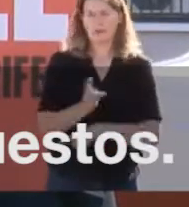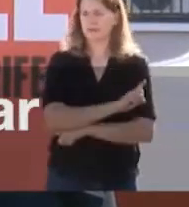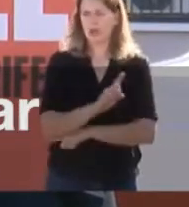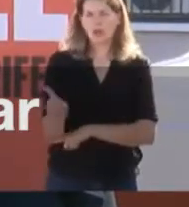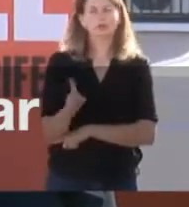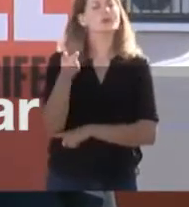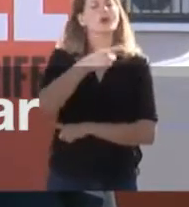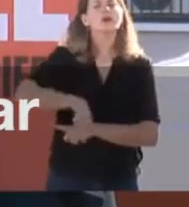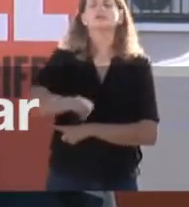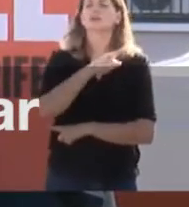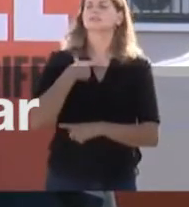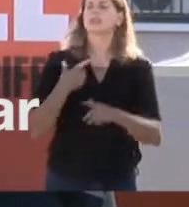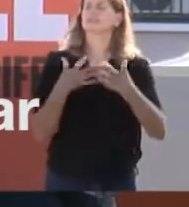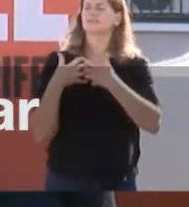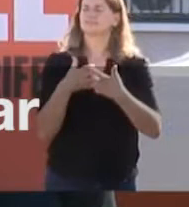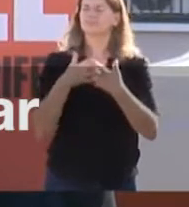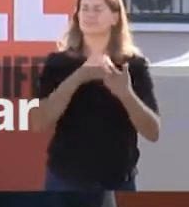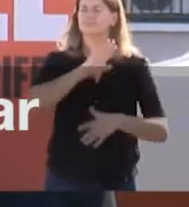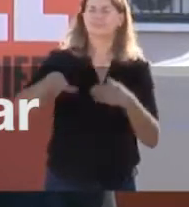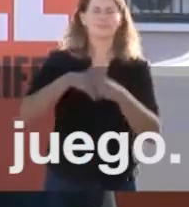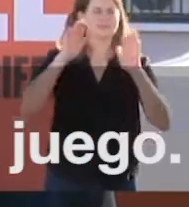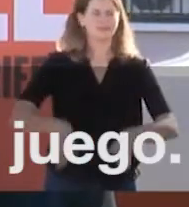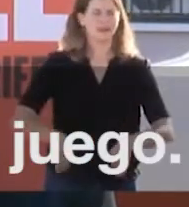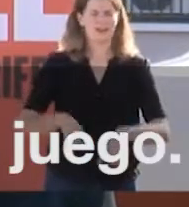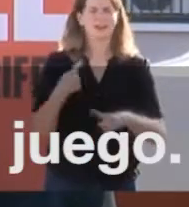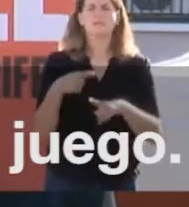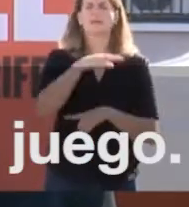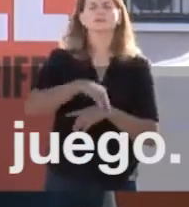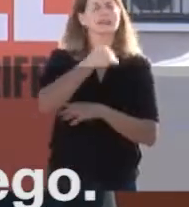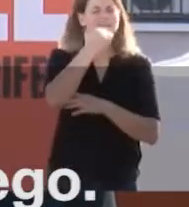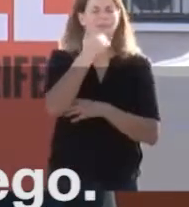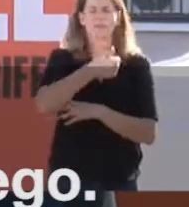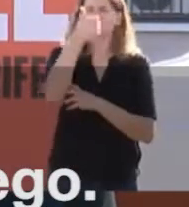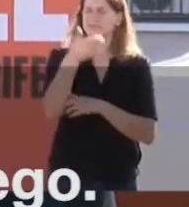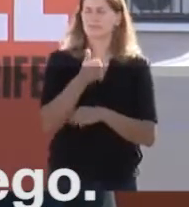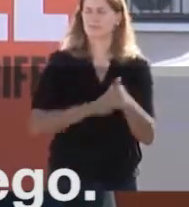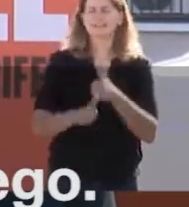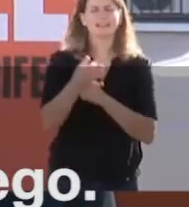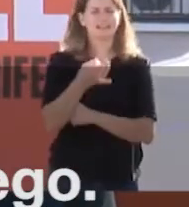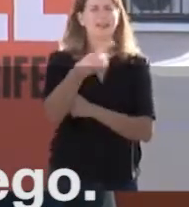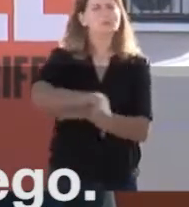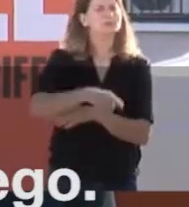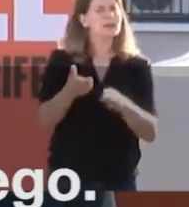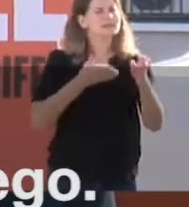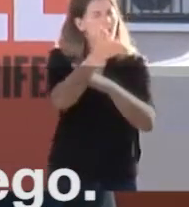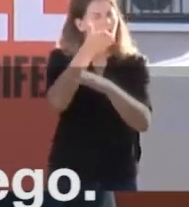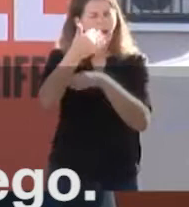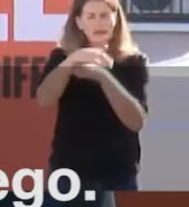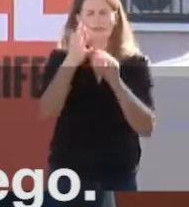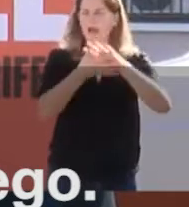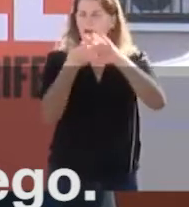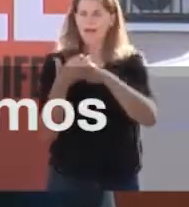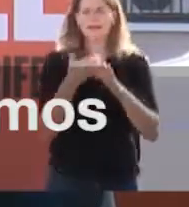presupuestos. Nosotros los vamos a pelear hasta el último día, porque sabemos lo que está en juego, porque estamos a pie de calle y sabemos lo que está en